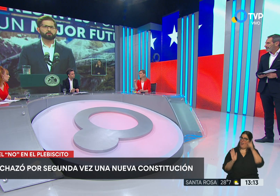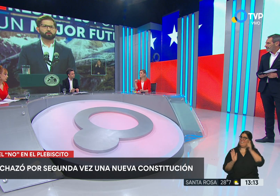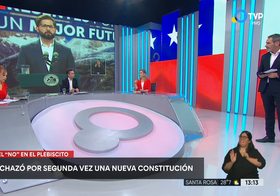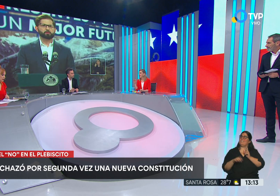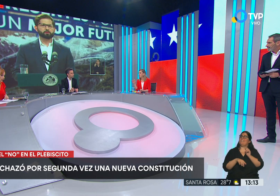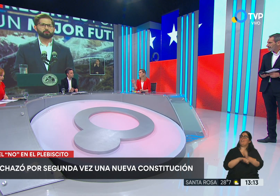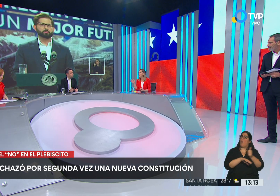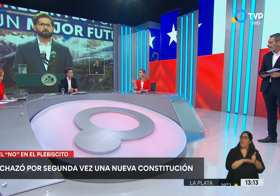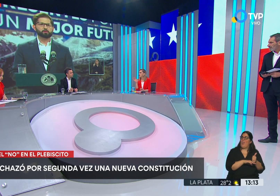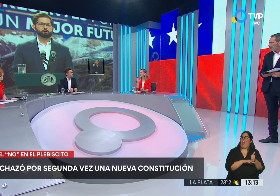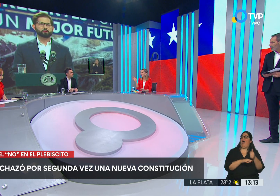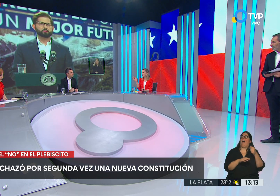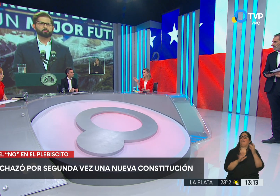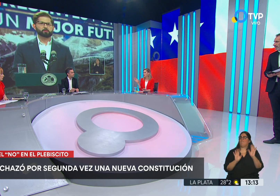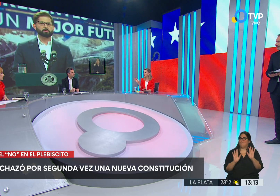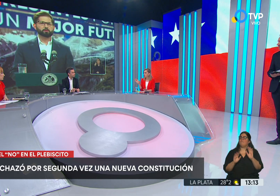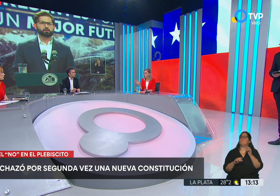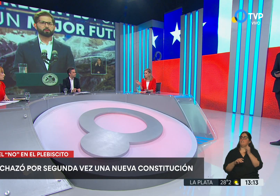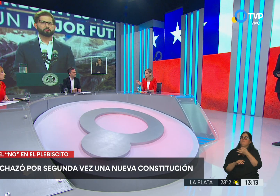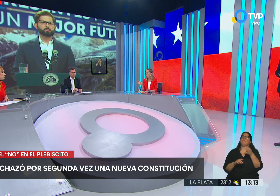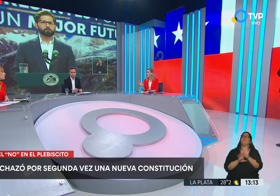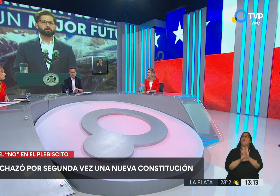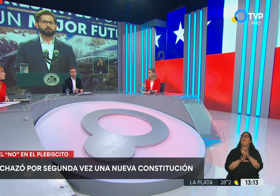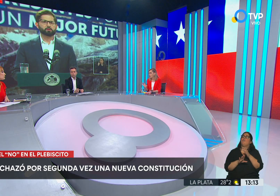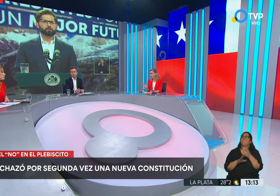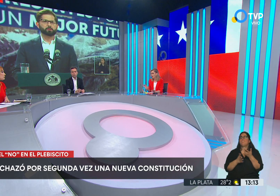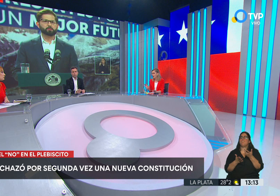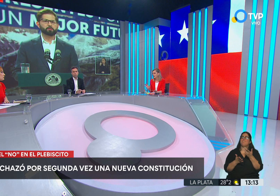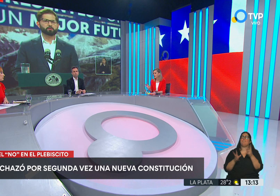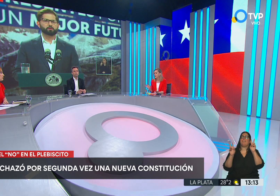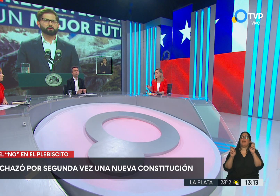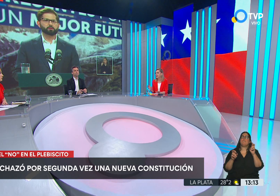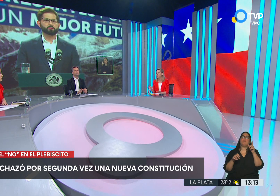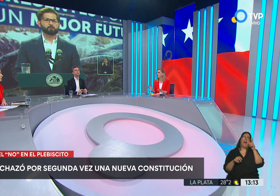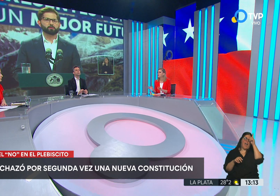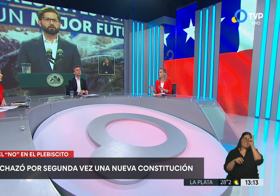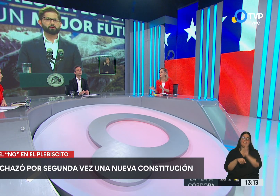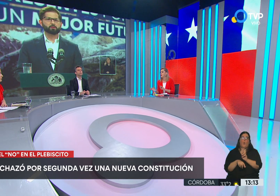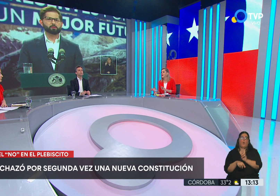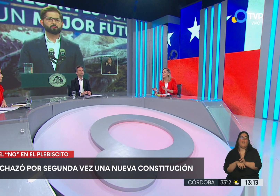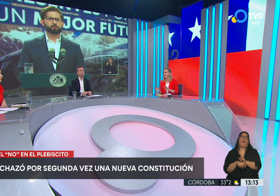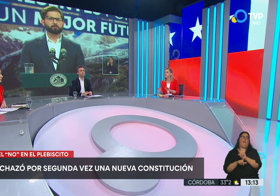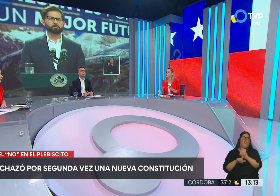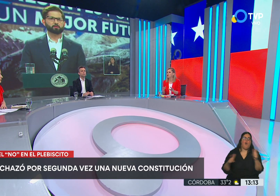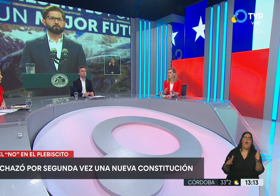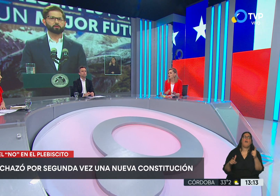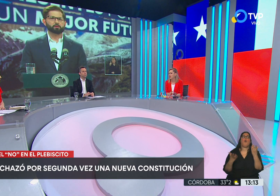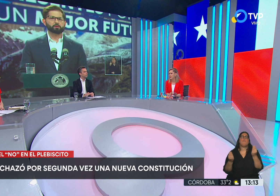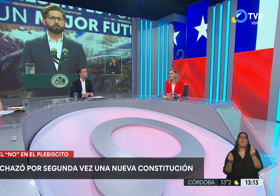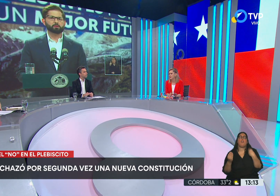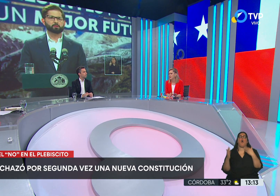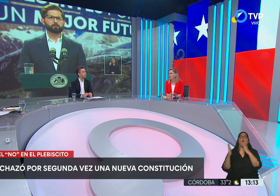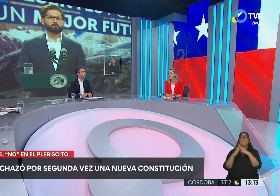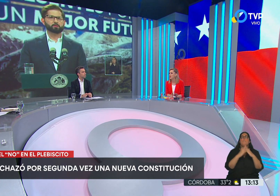en el sur, claro, colabora con cierto sentido común sobre la inseguridad y el miedo a la propiedad privada que muchos medios